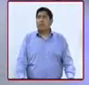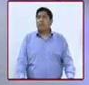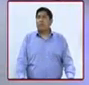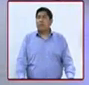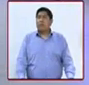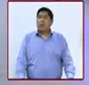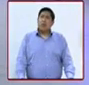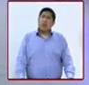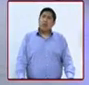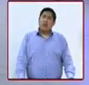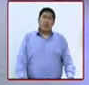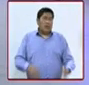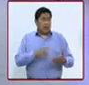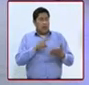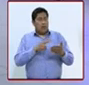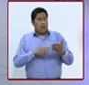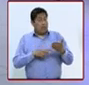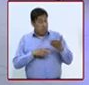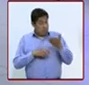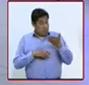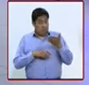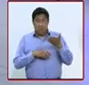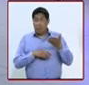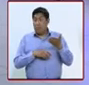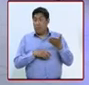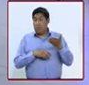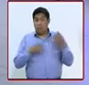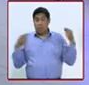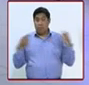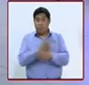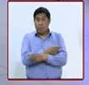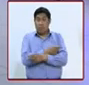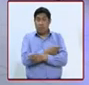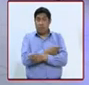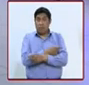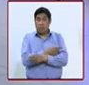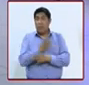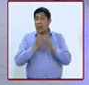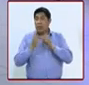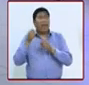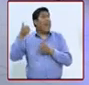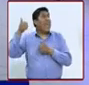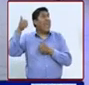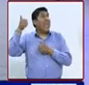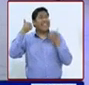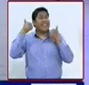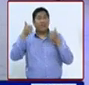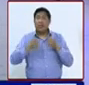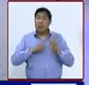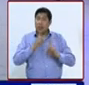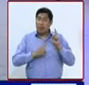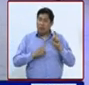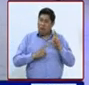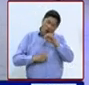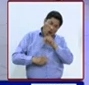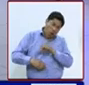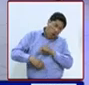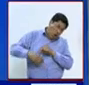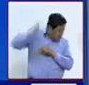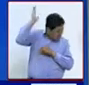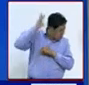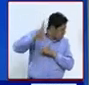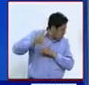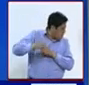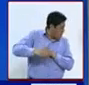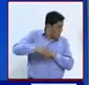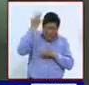Bueno, lo acabamos de leer, Denise, hay posiciones encontradas. Sí, hay unos que están de acuerdo, otros que no. Exacto. Bueno, veremos qué pasa, pero es una disposición